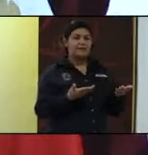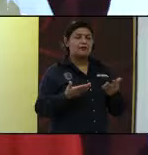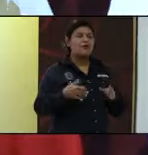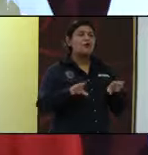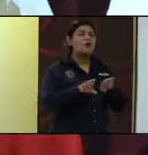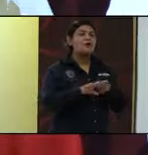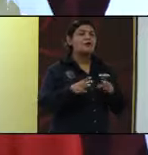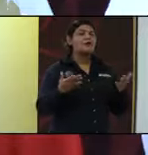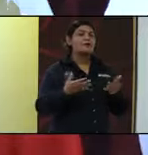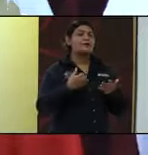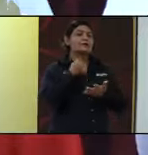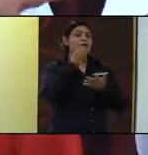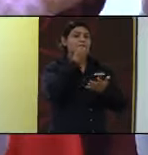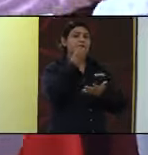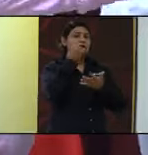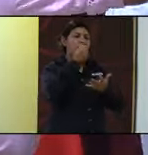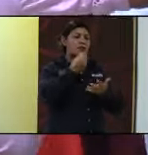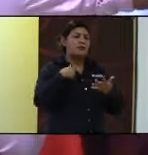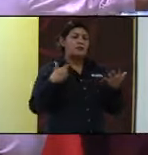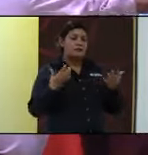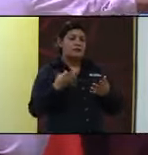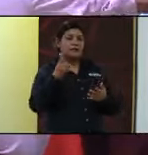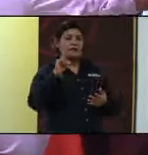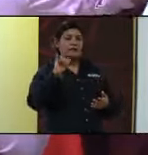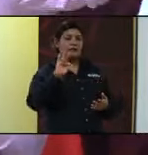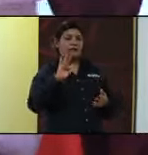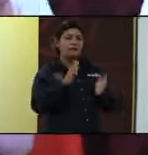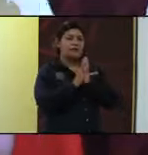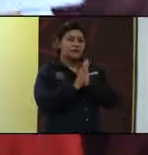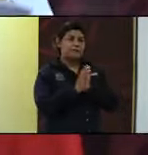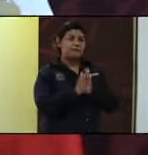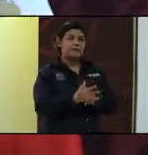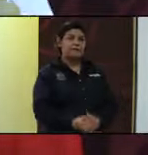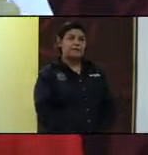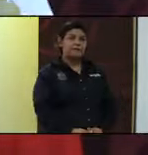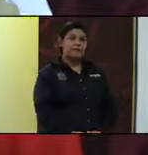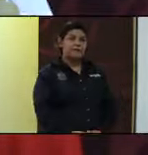vamos con la entrega de despensas y las actividades del DIF, por favor.